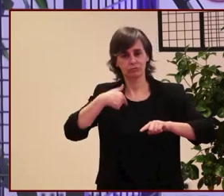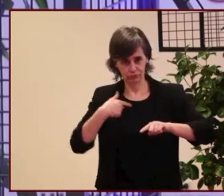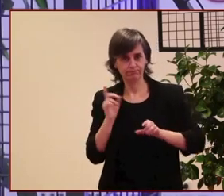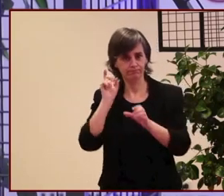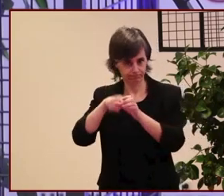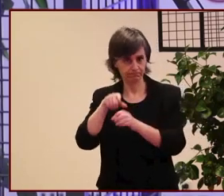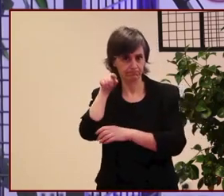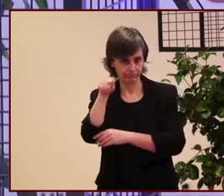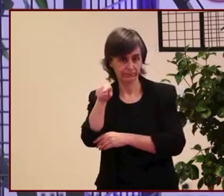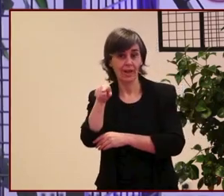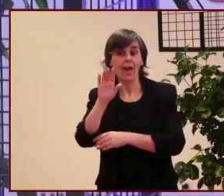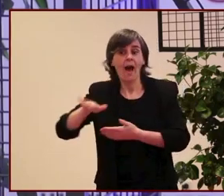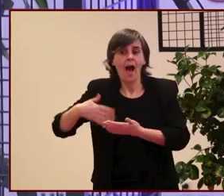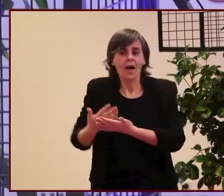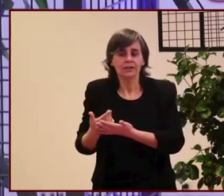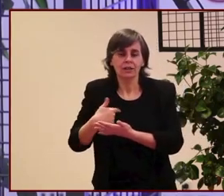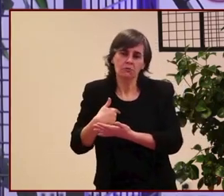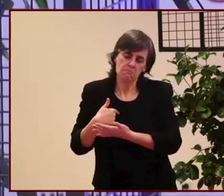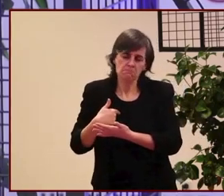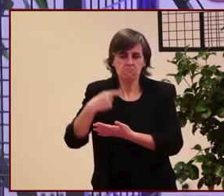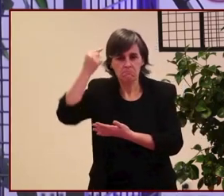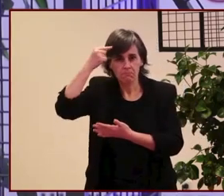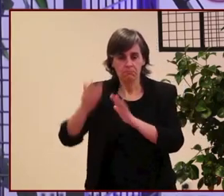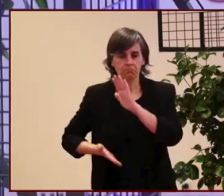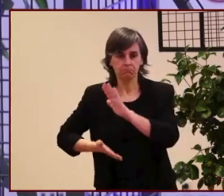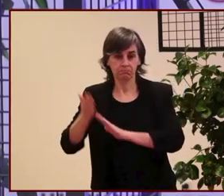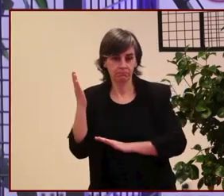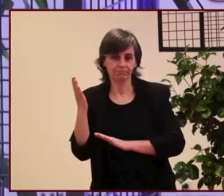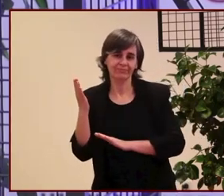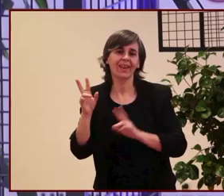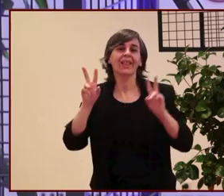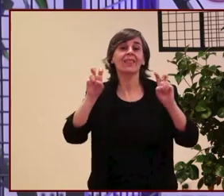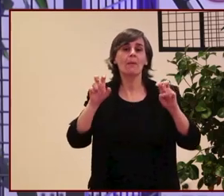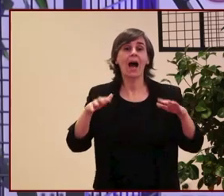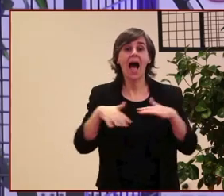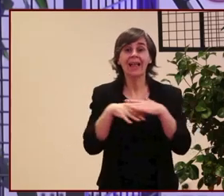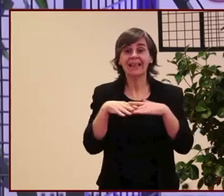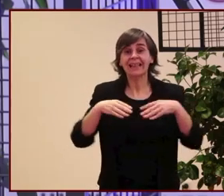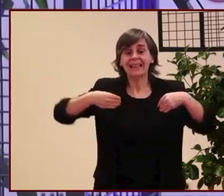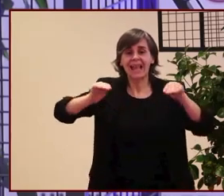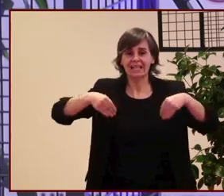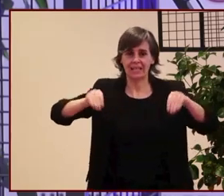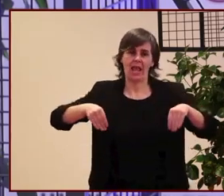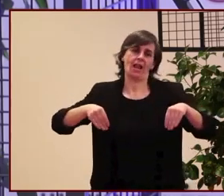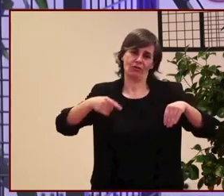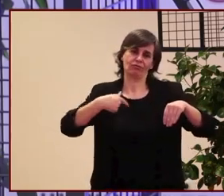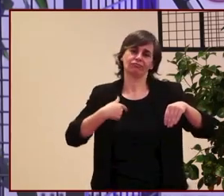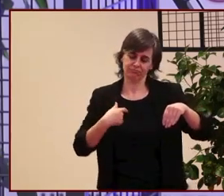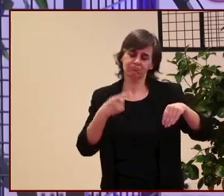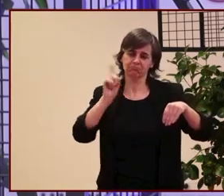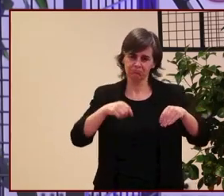hasta que decidí incorporar lo textil a mi trabajo plástico como una manera de acercarme a mi